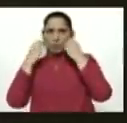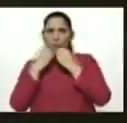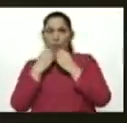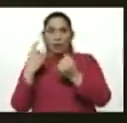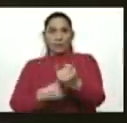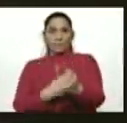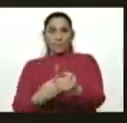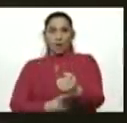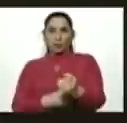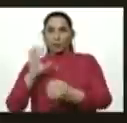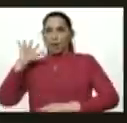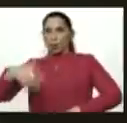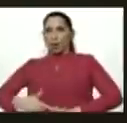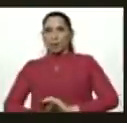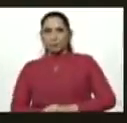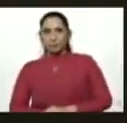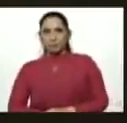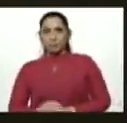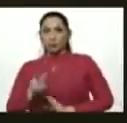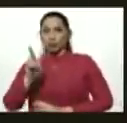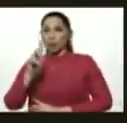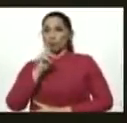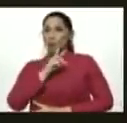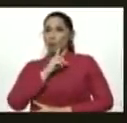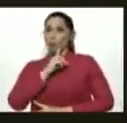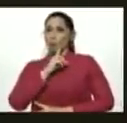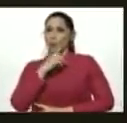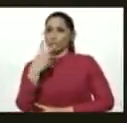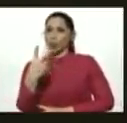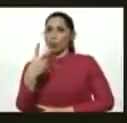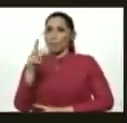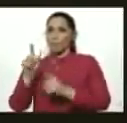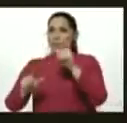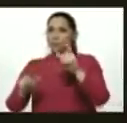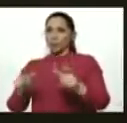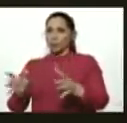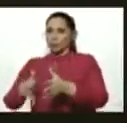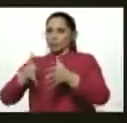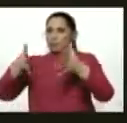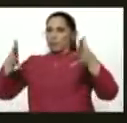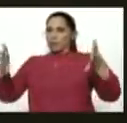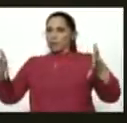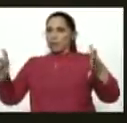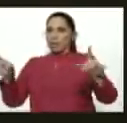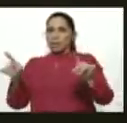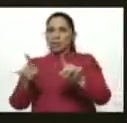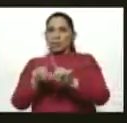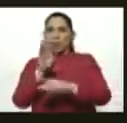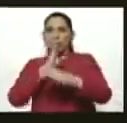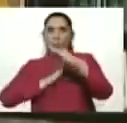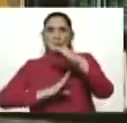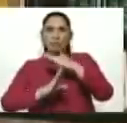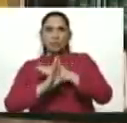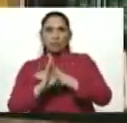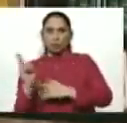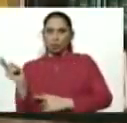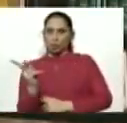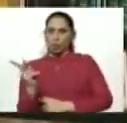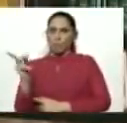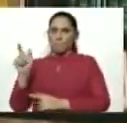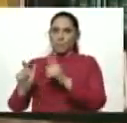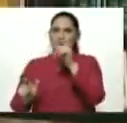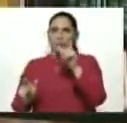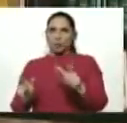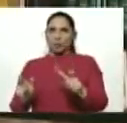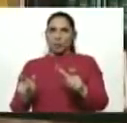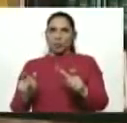pues. Dos nombres de dos gigantes, tan gigantes como humildes. Y